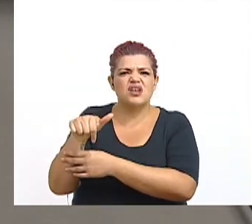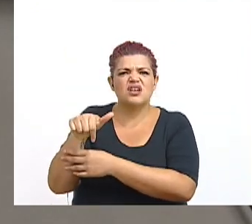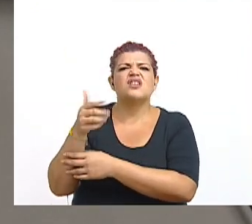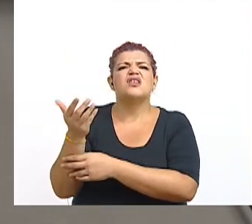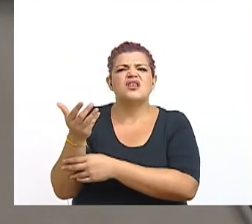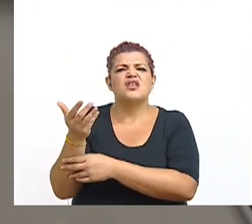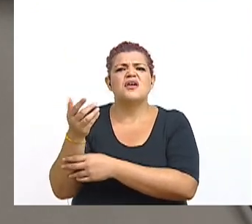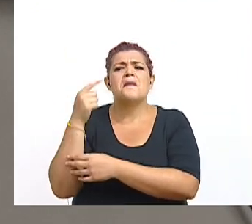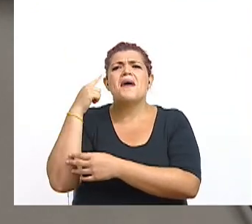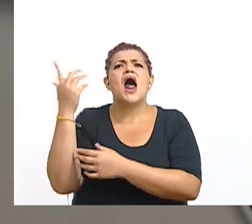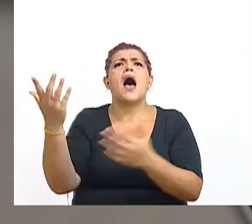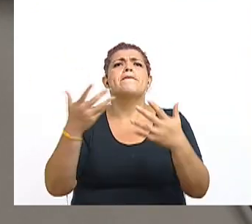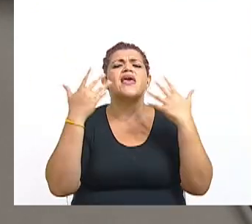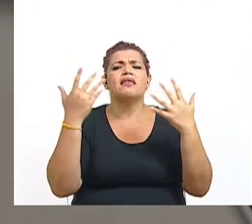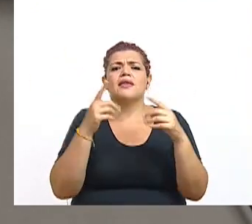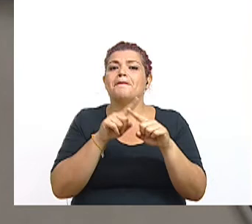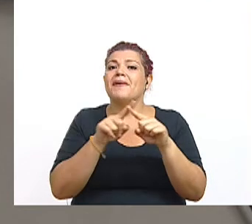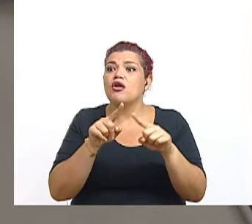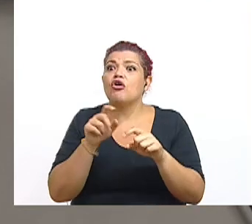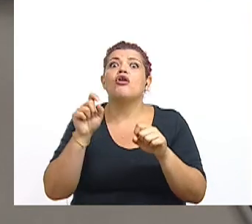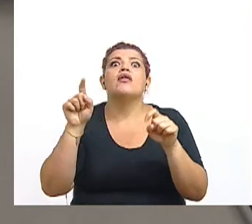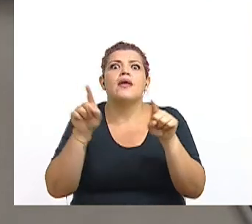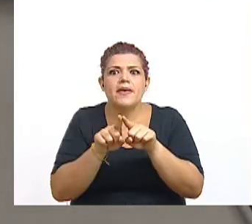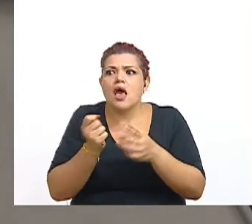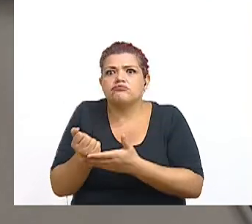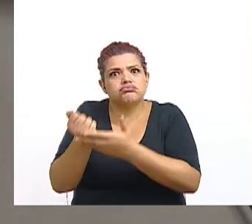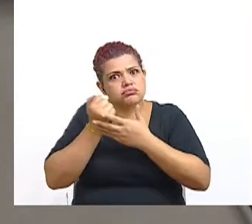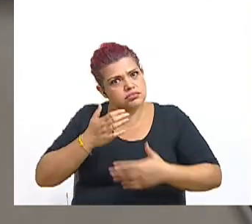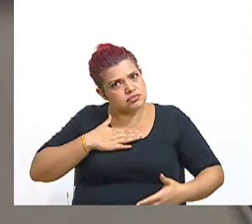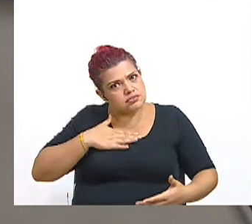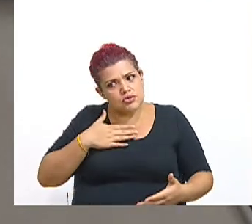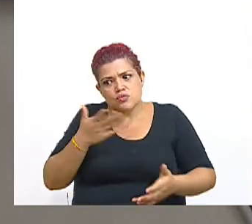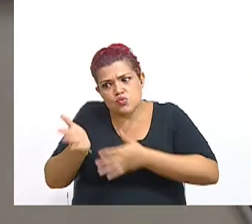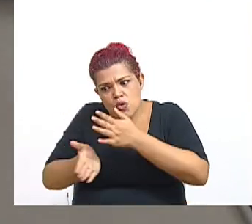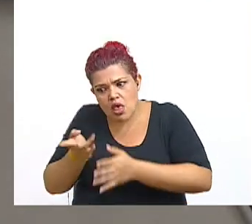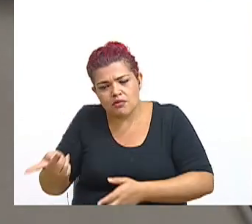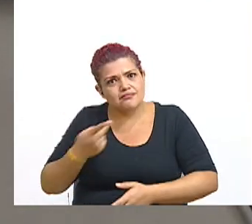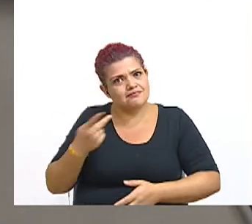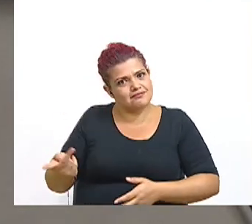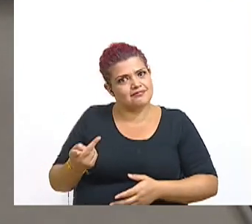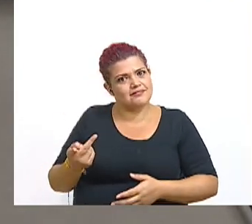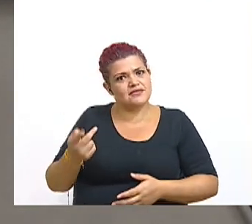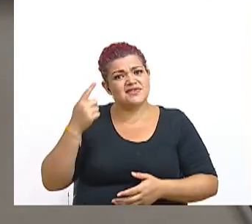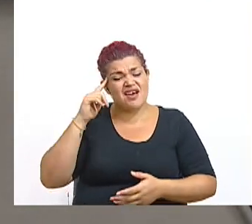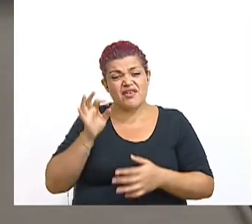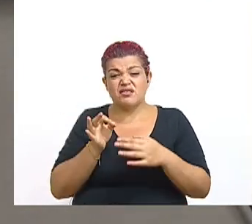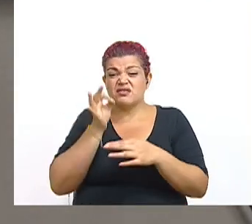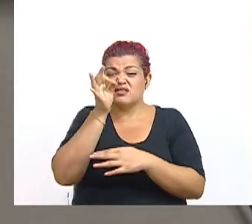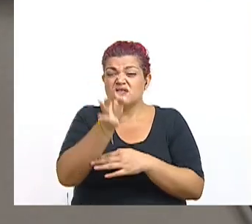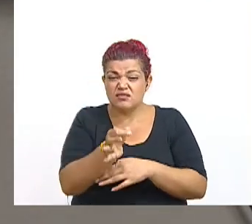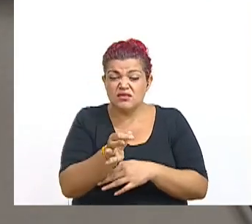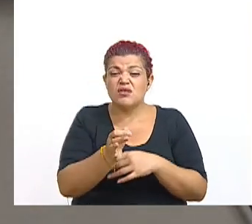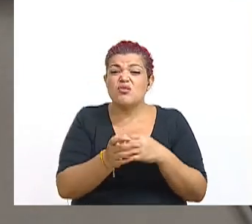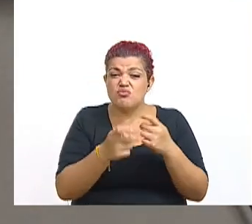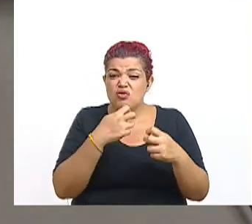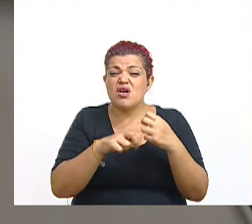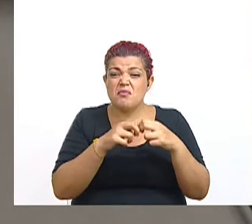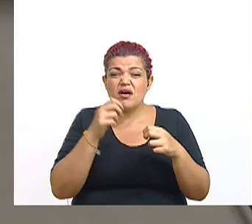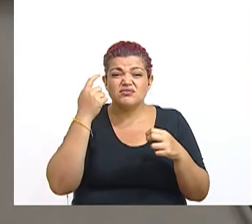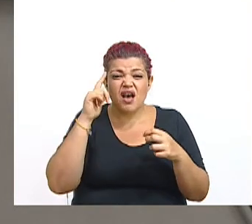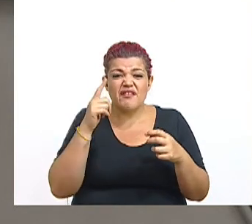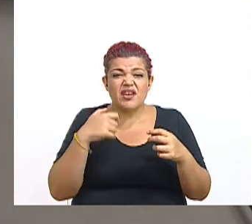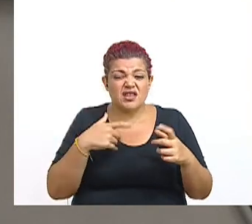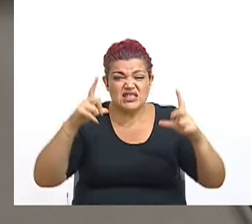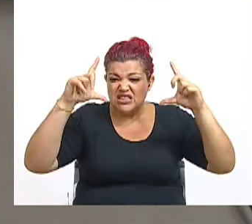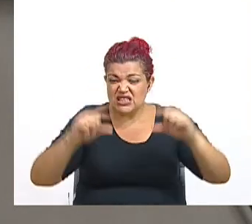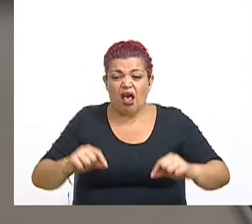que también nos sirven a nosotros mismos como especie humana. Saliendo de los problemas que va a enfrentar nuestras generaciones, hay que saber que los recursos que